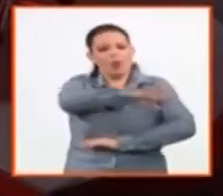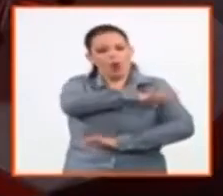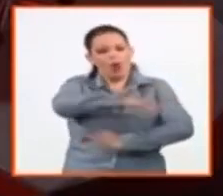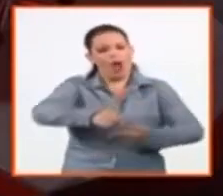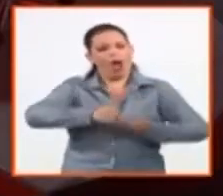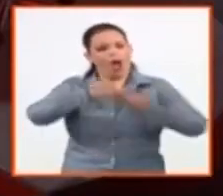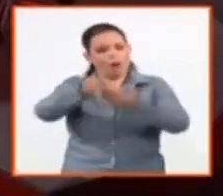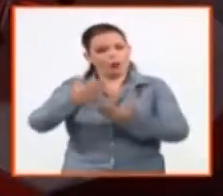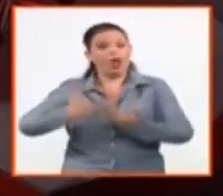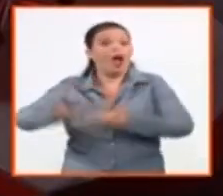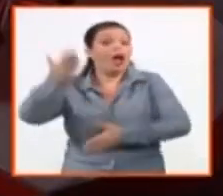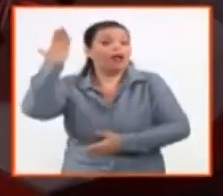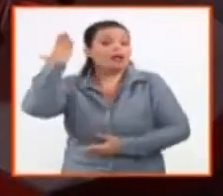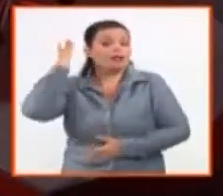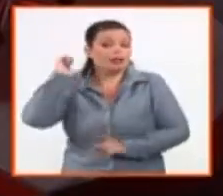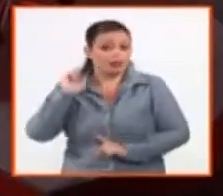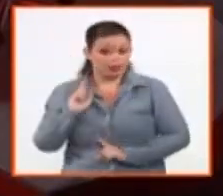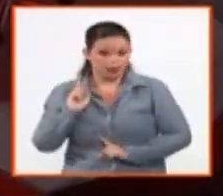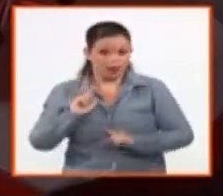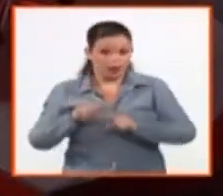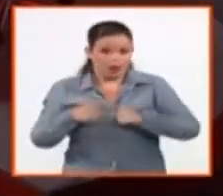porque si no, no hubiera podido luchar.